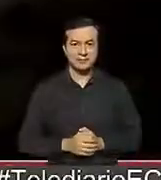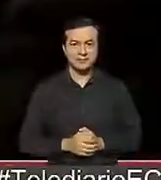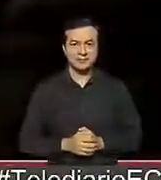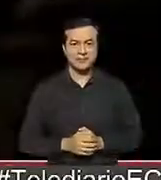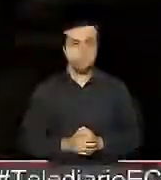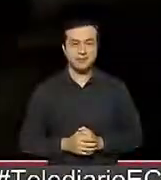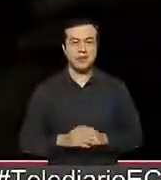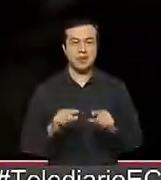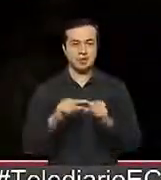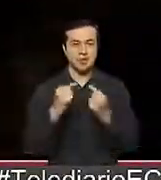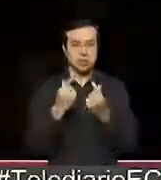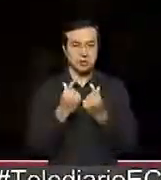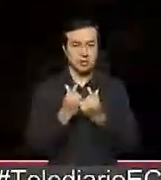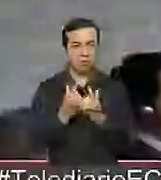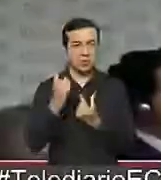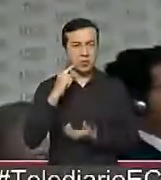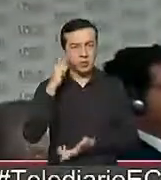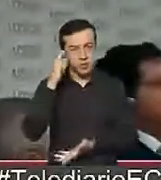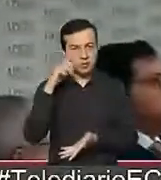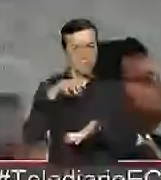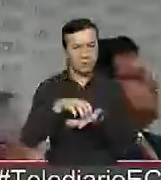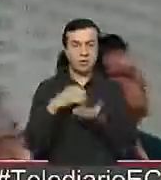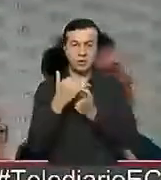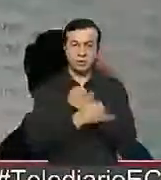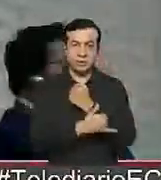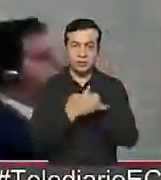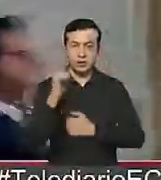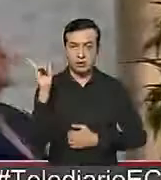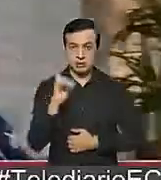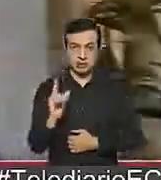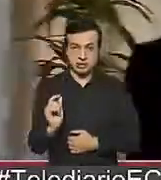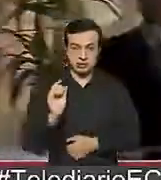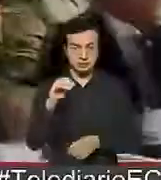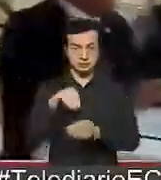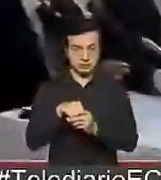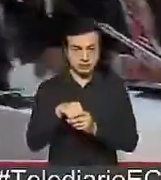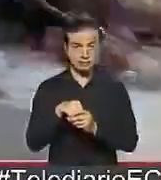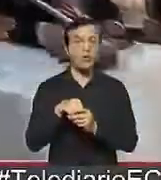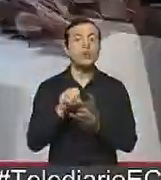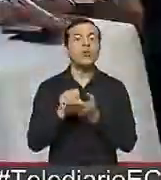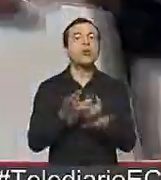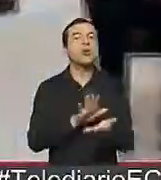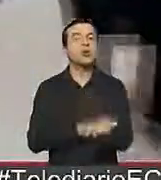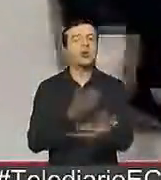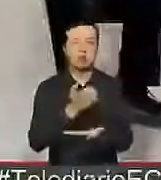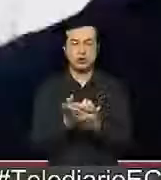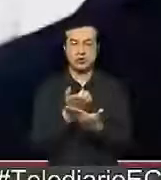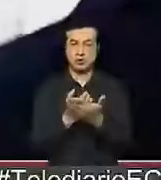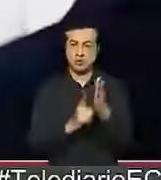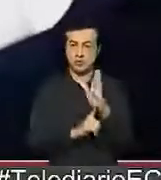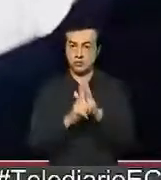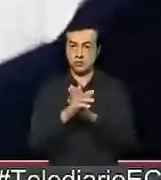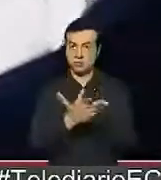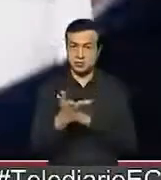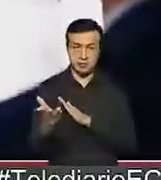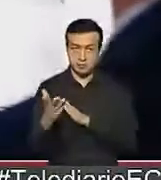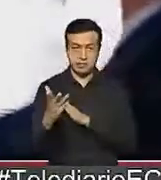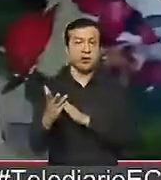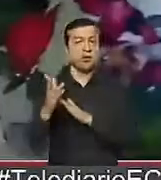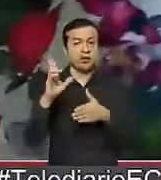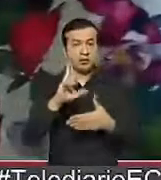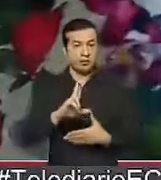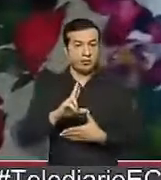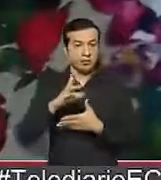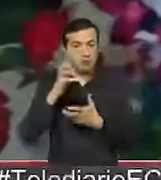Apices es un grupo corporativo no gubernamental italiano con sede en Roma. Está enfocado en proyectos para economías en desarrollo y América Latina es uno de